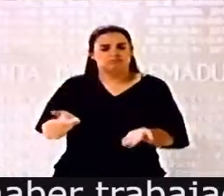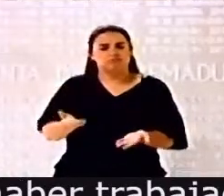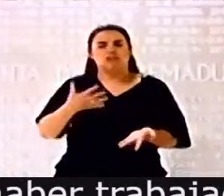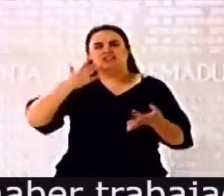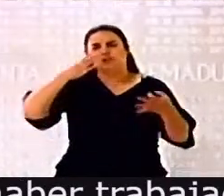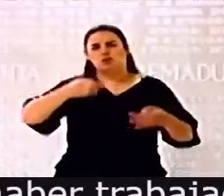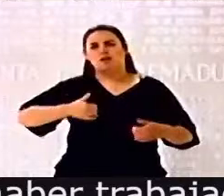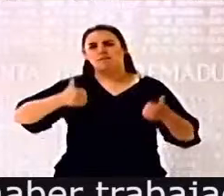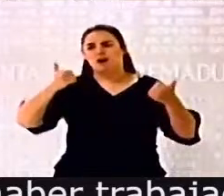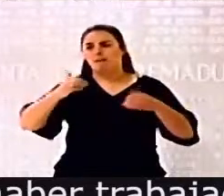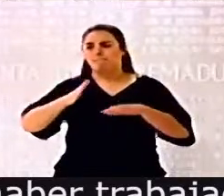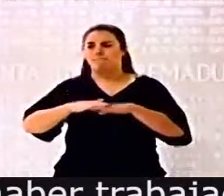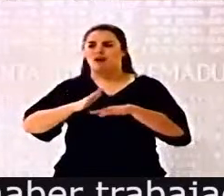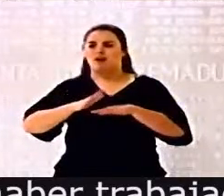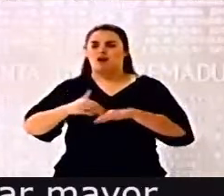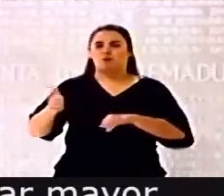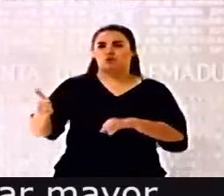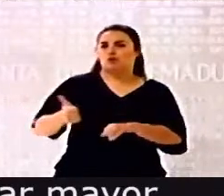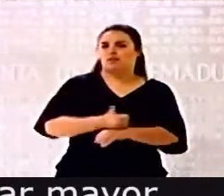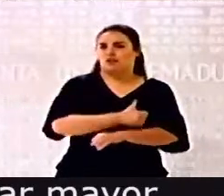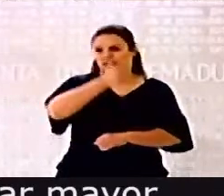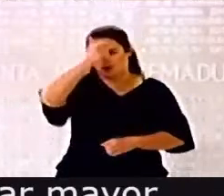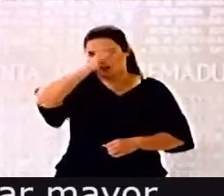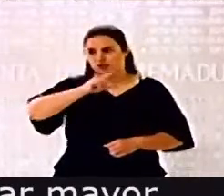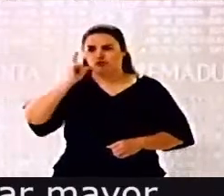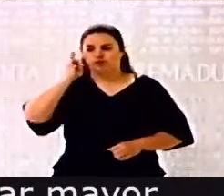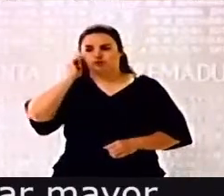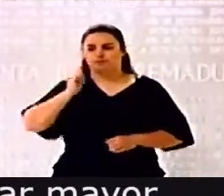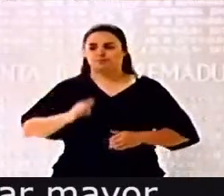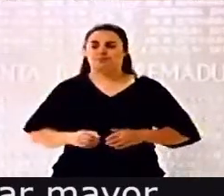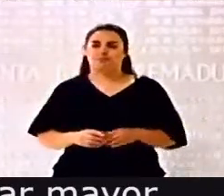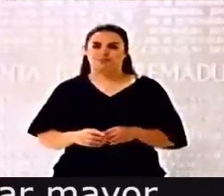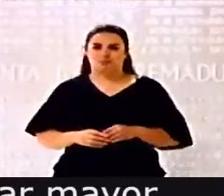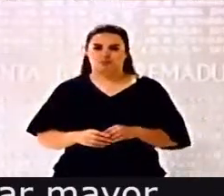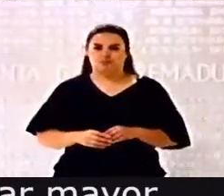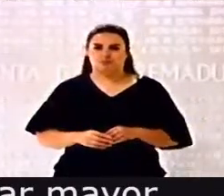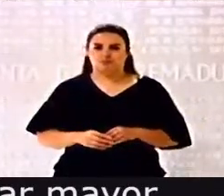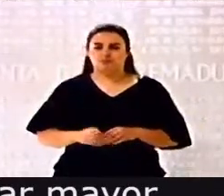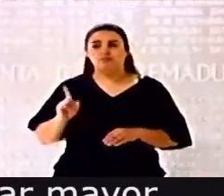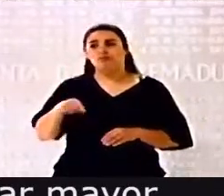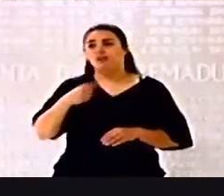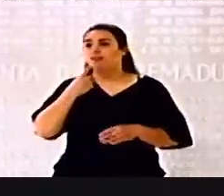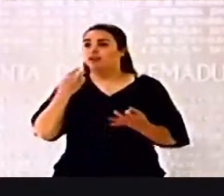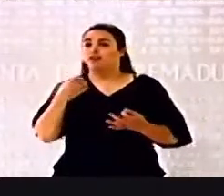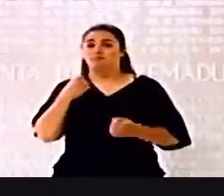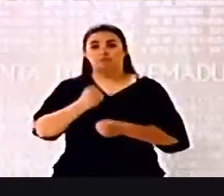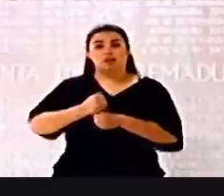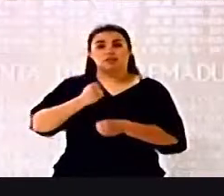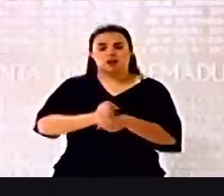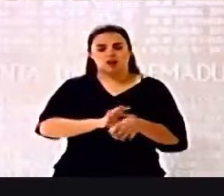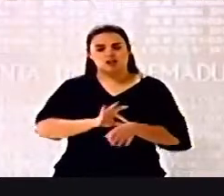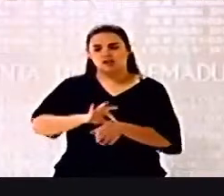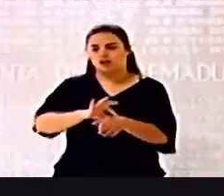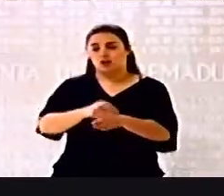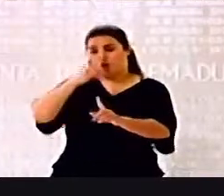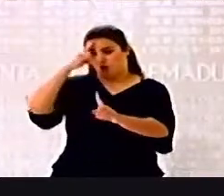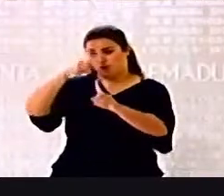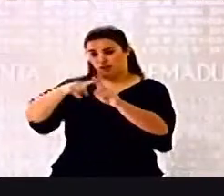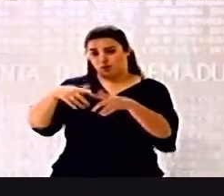seguridad a nuestros ciudadanos y ciudadanas. Les decía que hemos trabajado en una serie de guías que tienen como